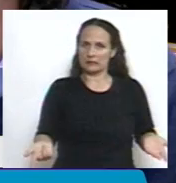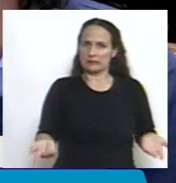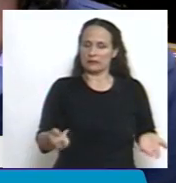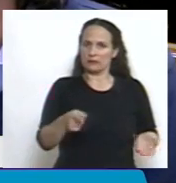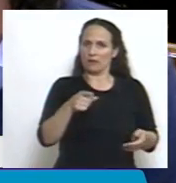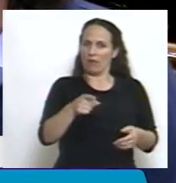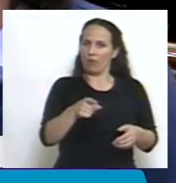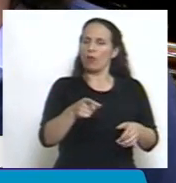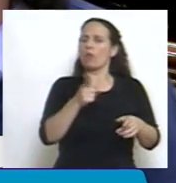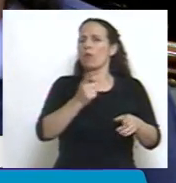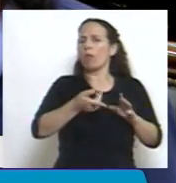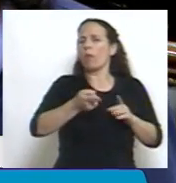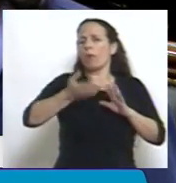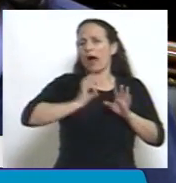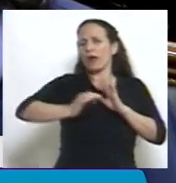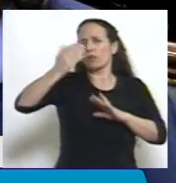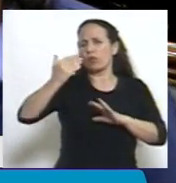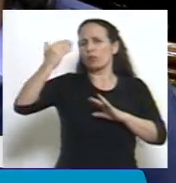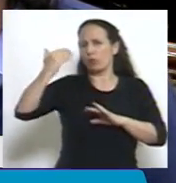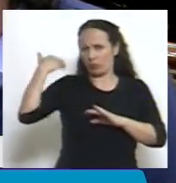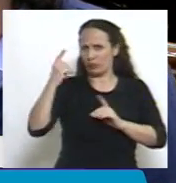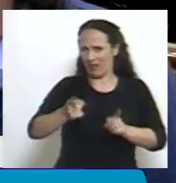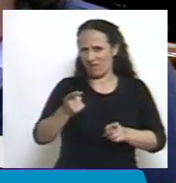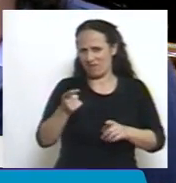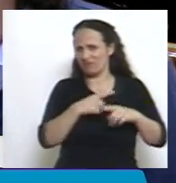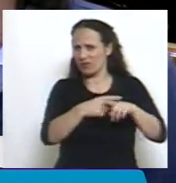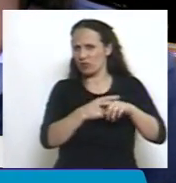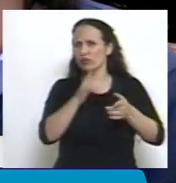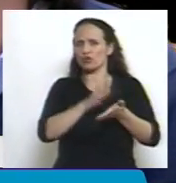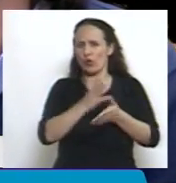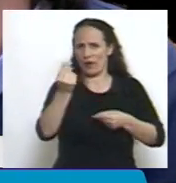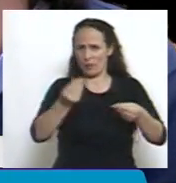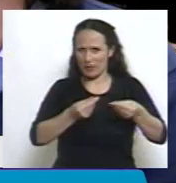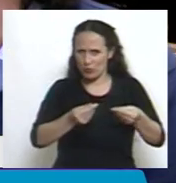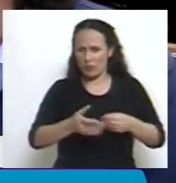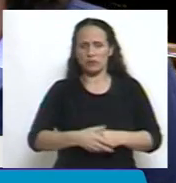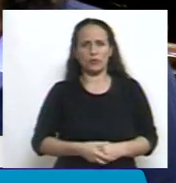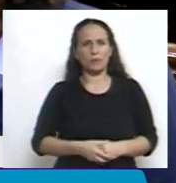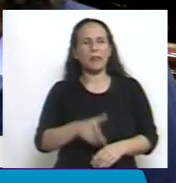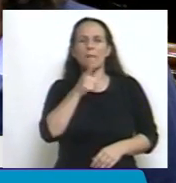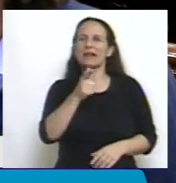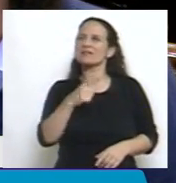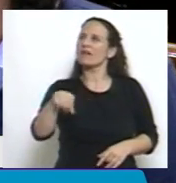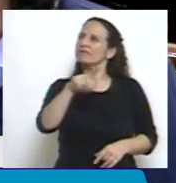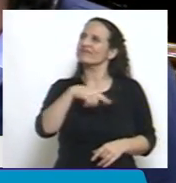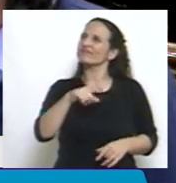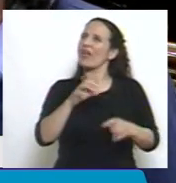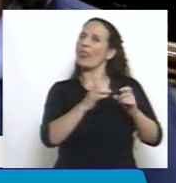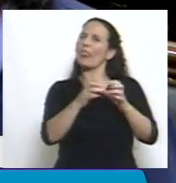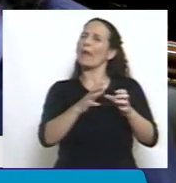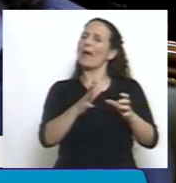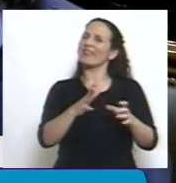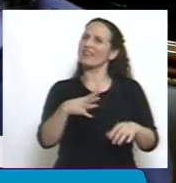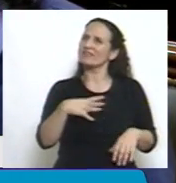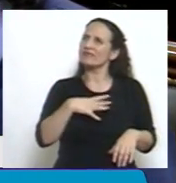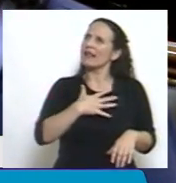presupuesto en muchos de estos años recientes. Le hemos perdido el sentido al debate sobre